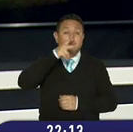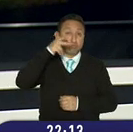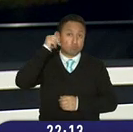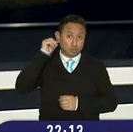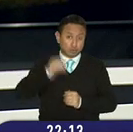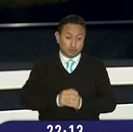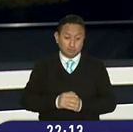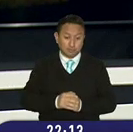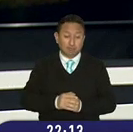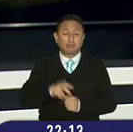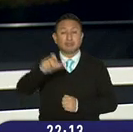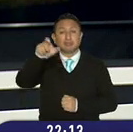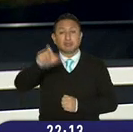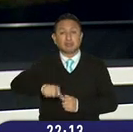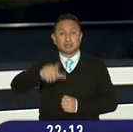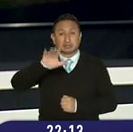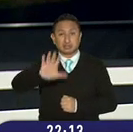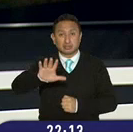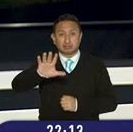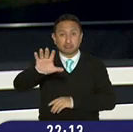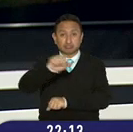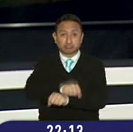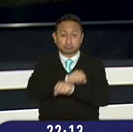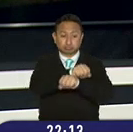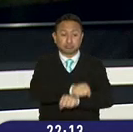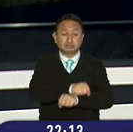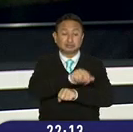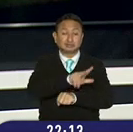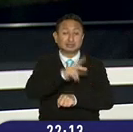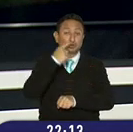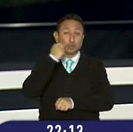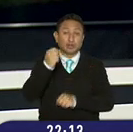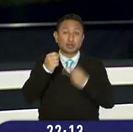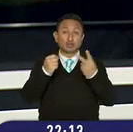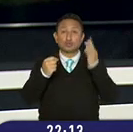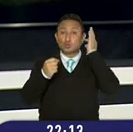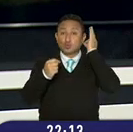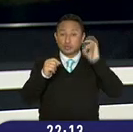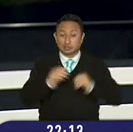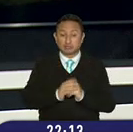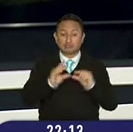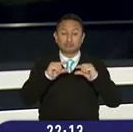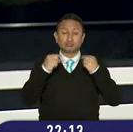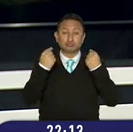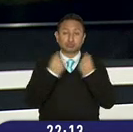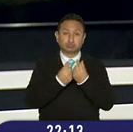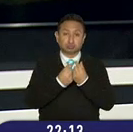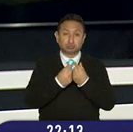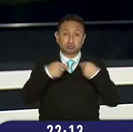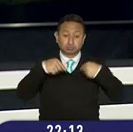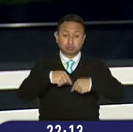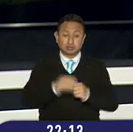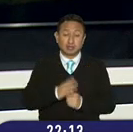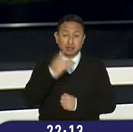de 5 personas, 3 hombres y 2 mujeres que formaban parte de una banda dedicada al